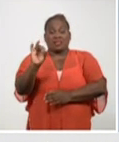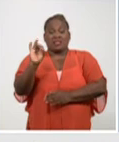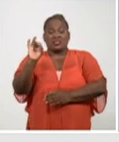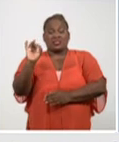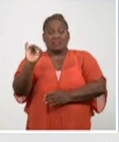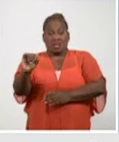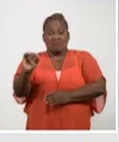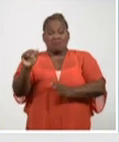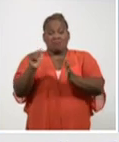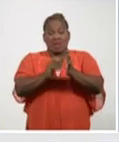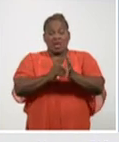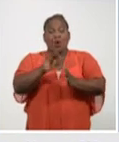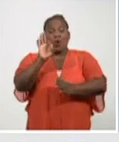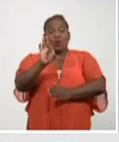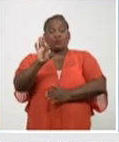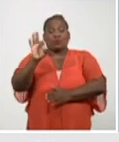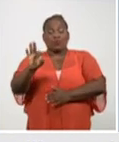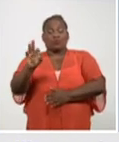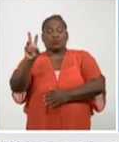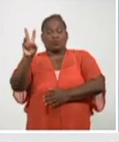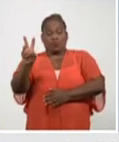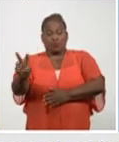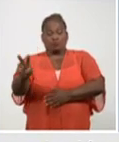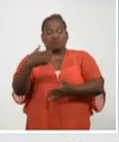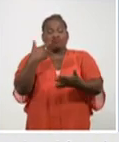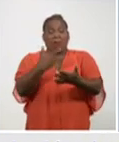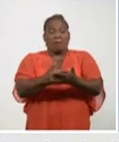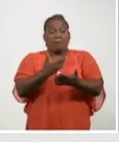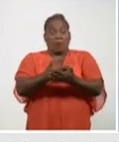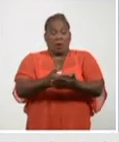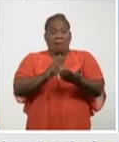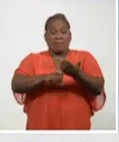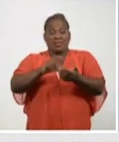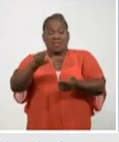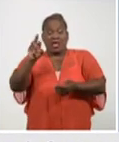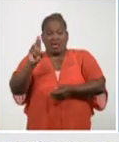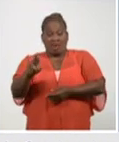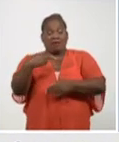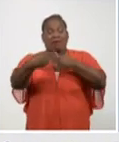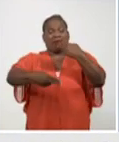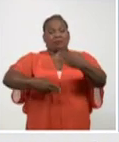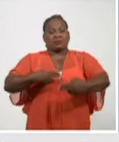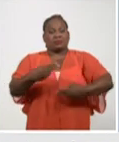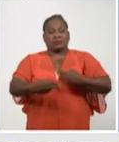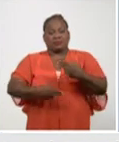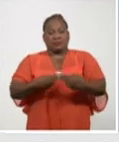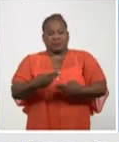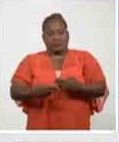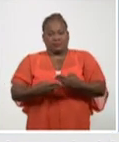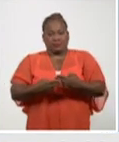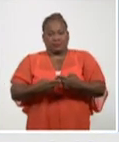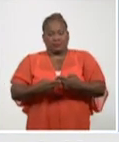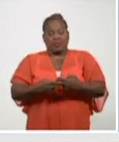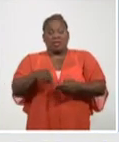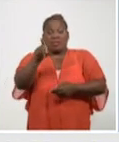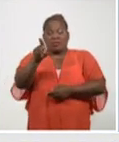1.676.882 muestras realizadas para el diagnóstico de COVID-19 y